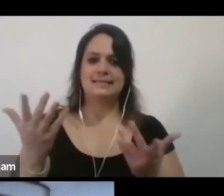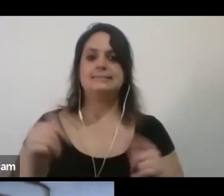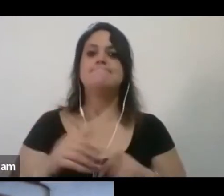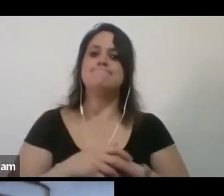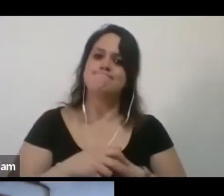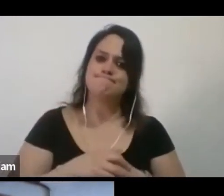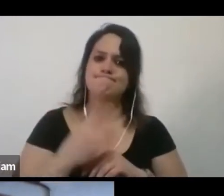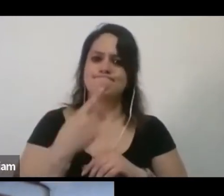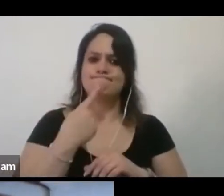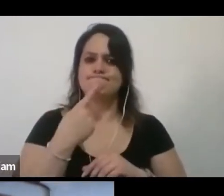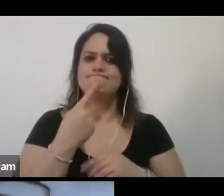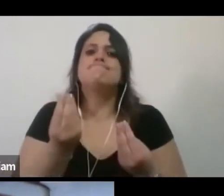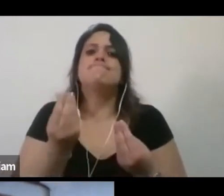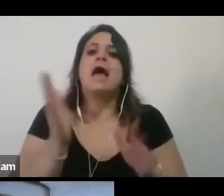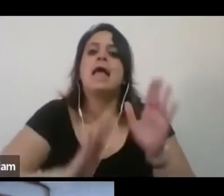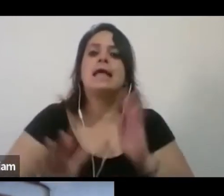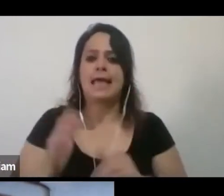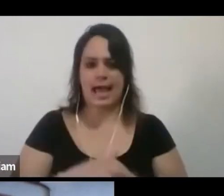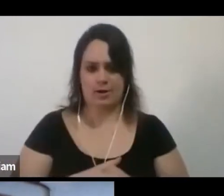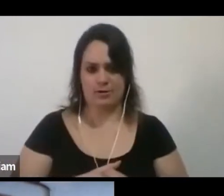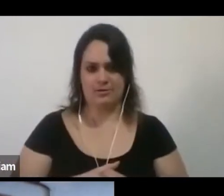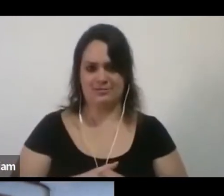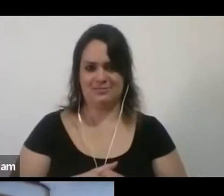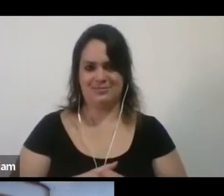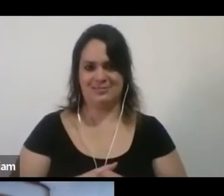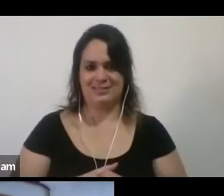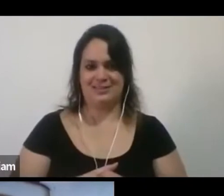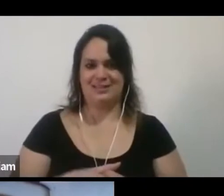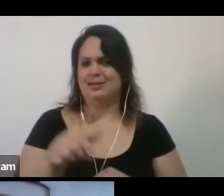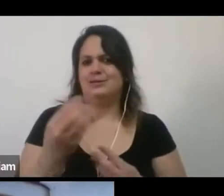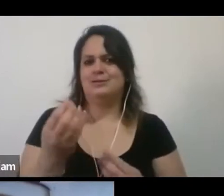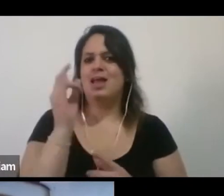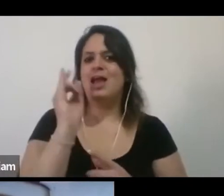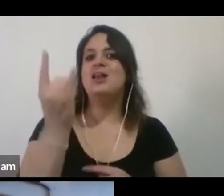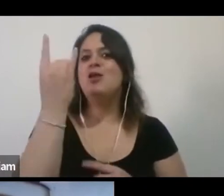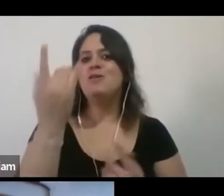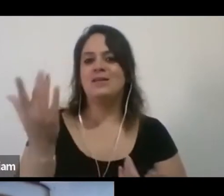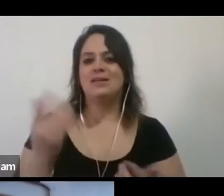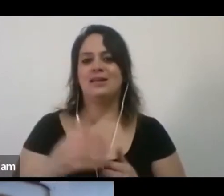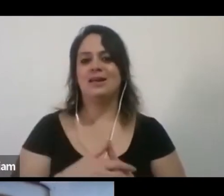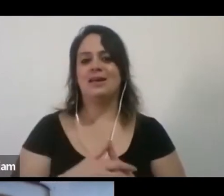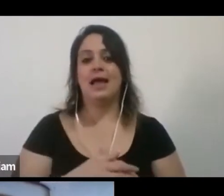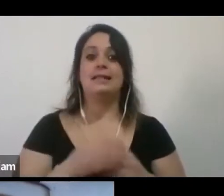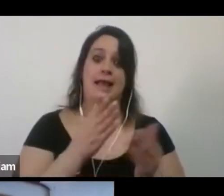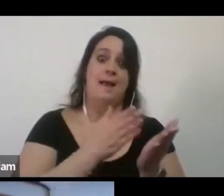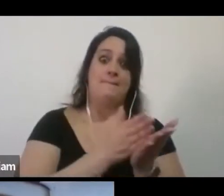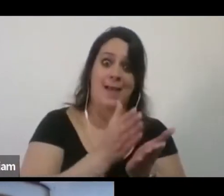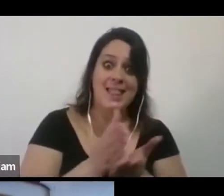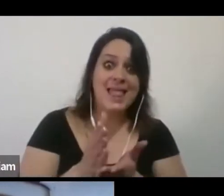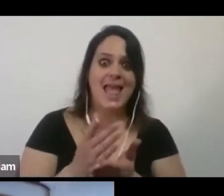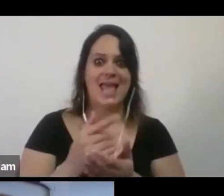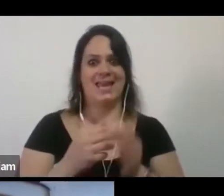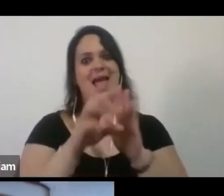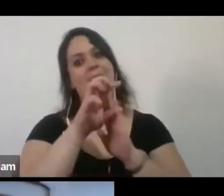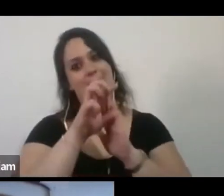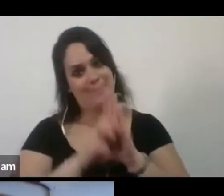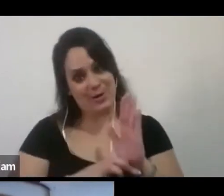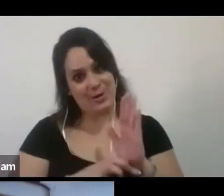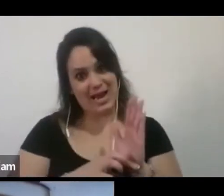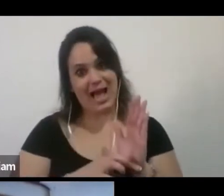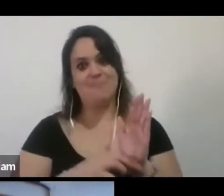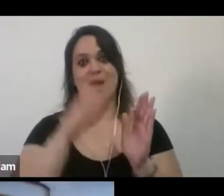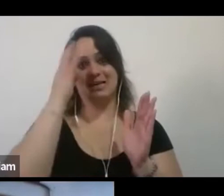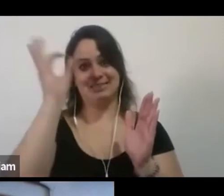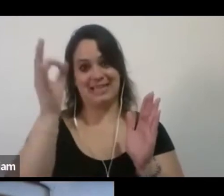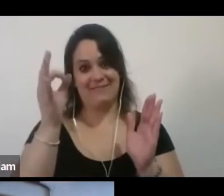hago? Porque siempre en la universidad vos tenés la materia, tenés el programa, sabés que tenés